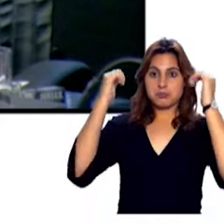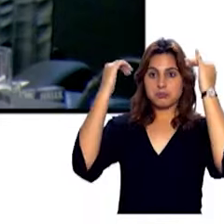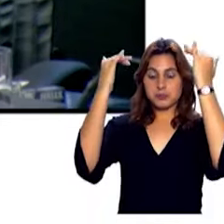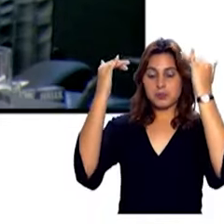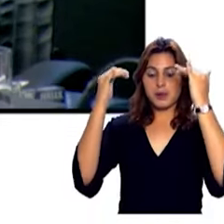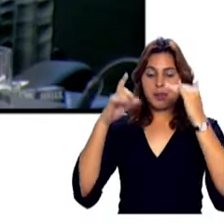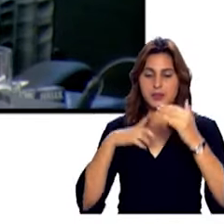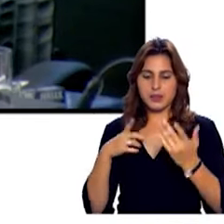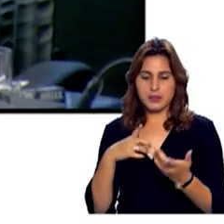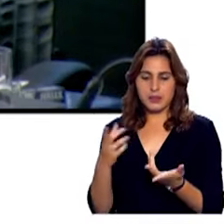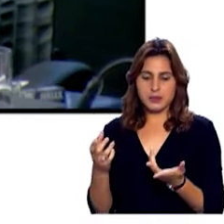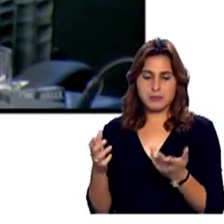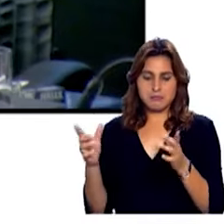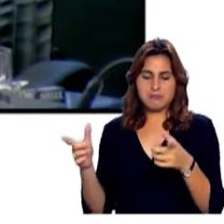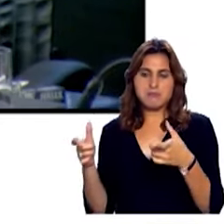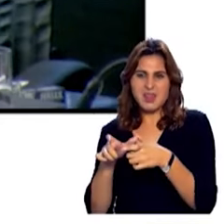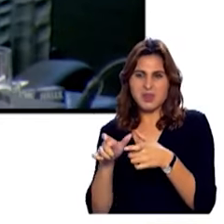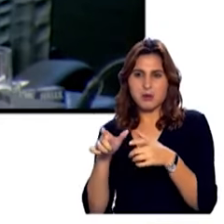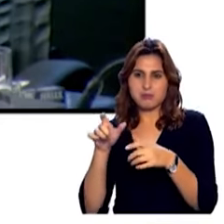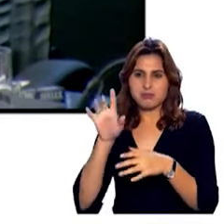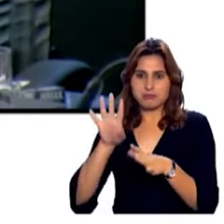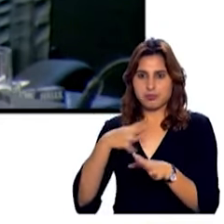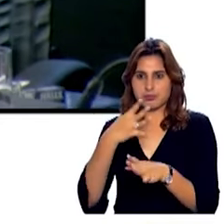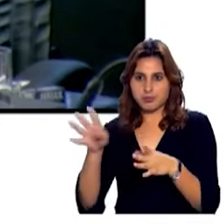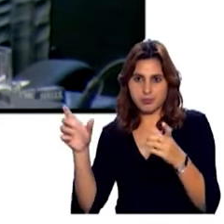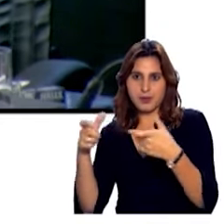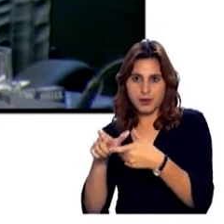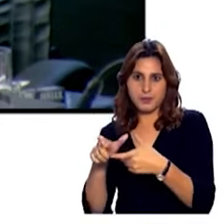menores Son una serie de resoluciones